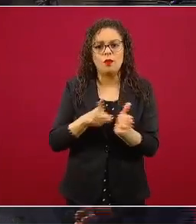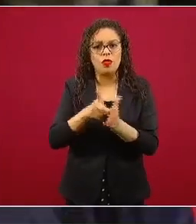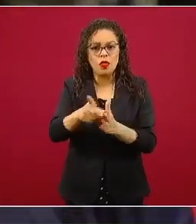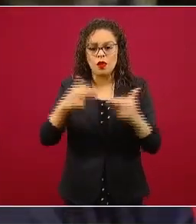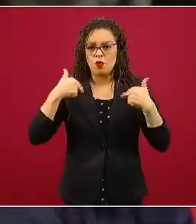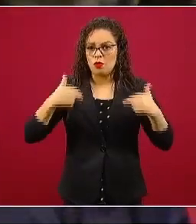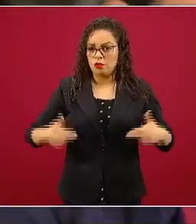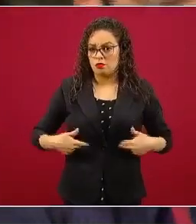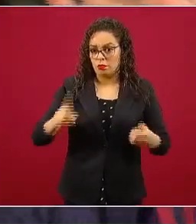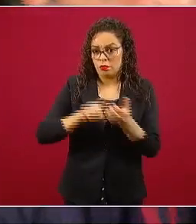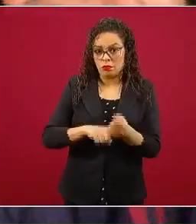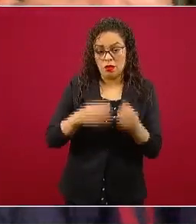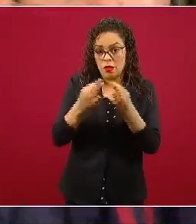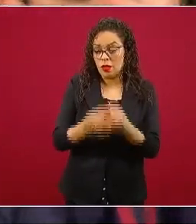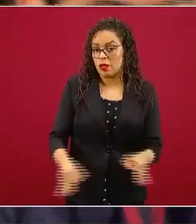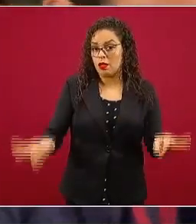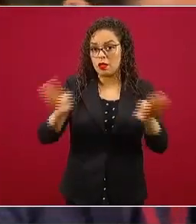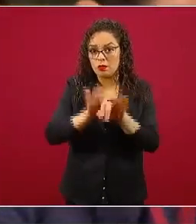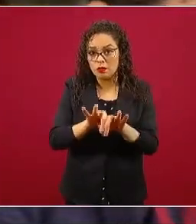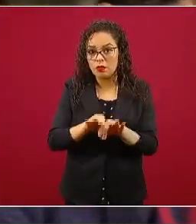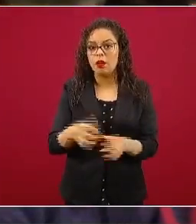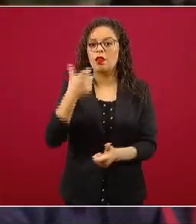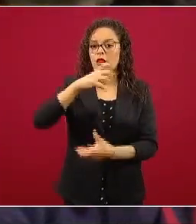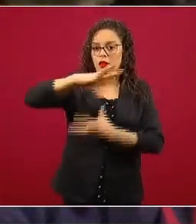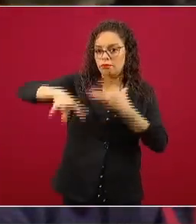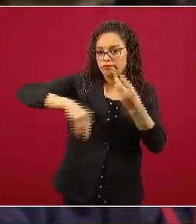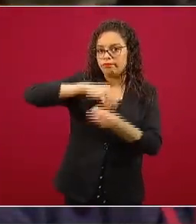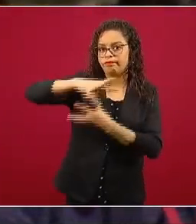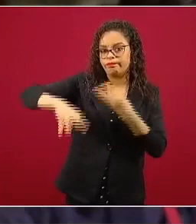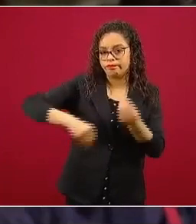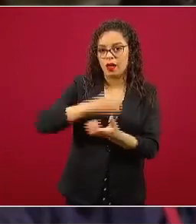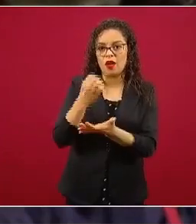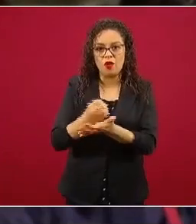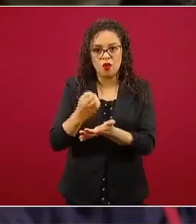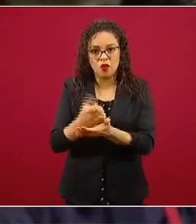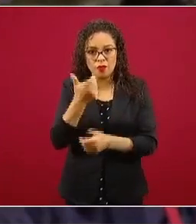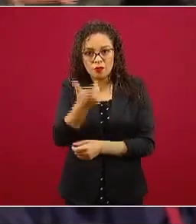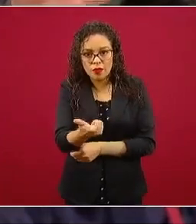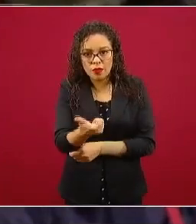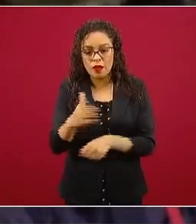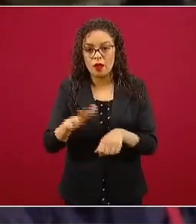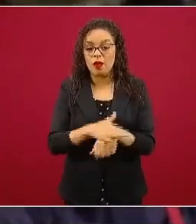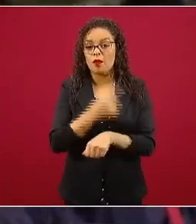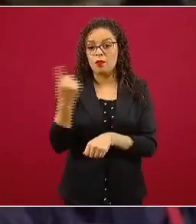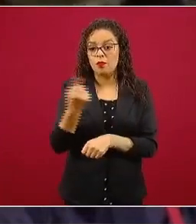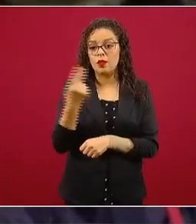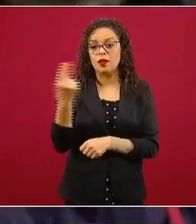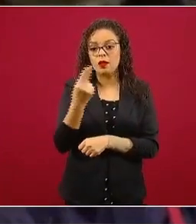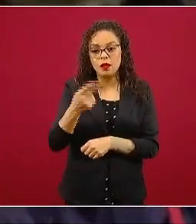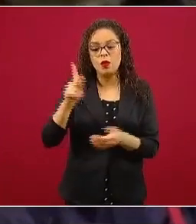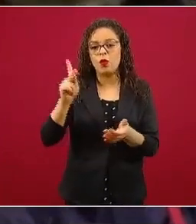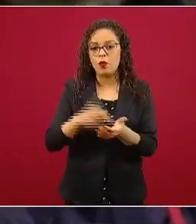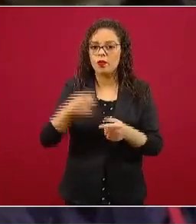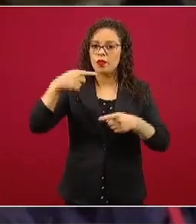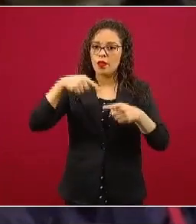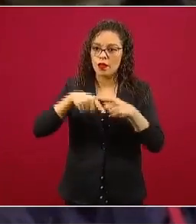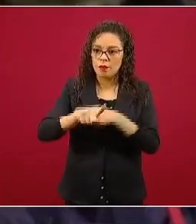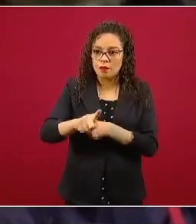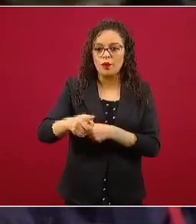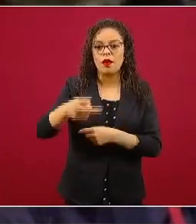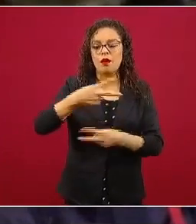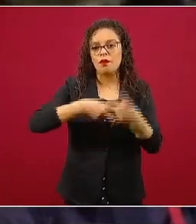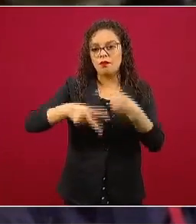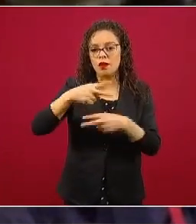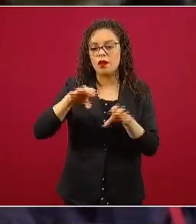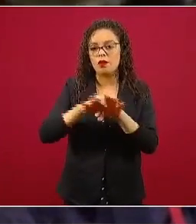muy importante, el campo de la economía. Ahorita se está planteando que se vuelvan a integrar las cadenas productivas, y yo creo que en esos